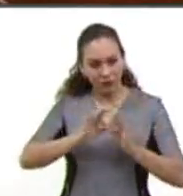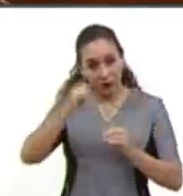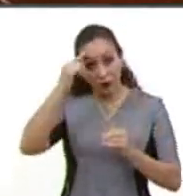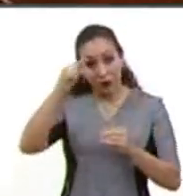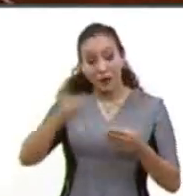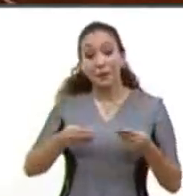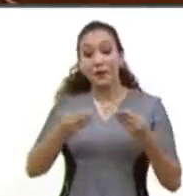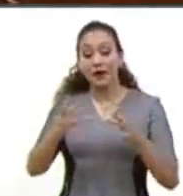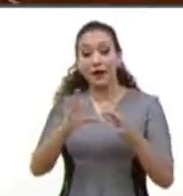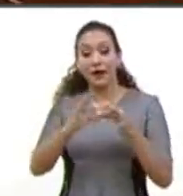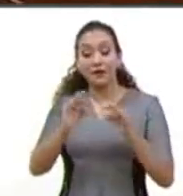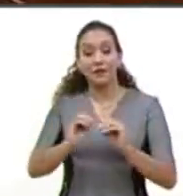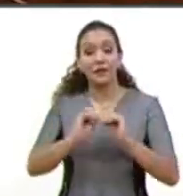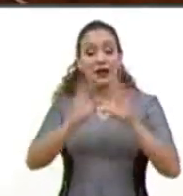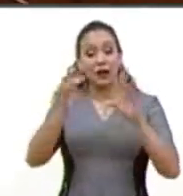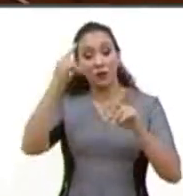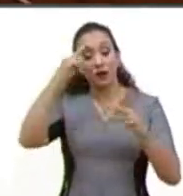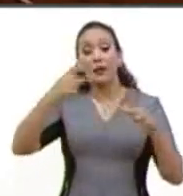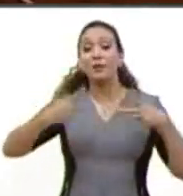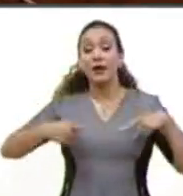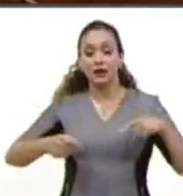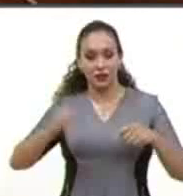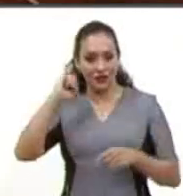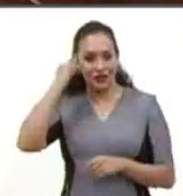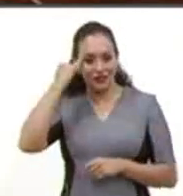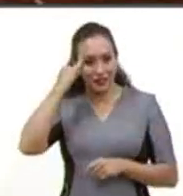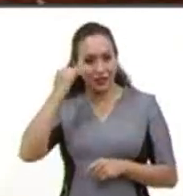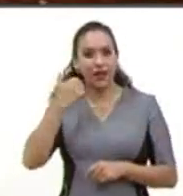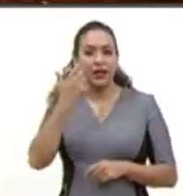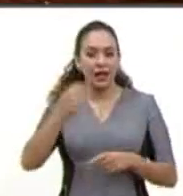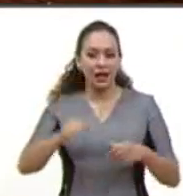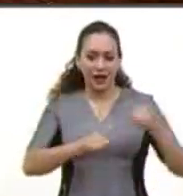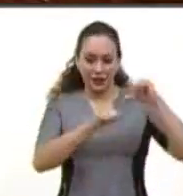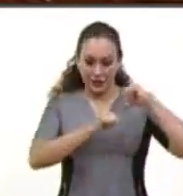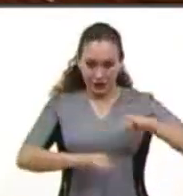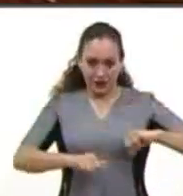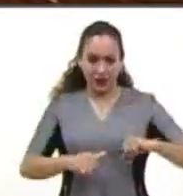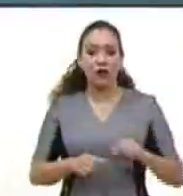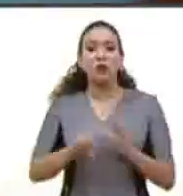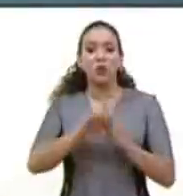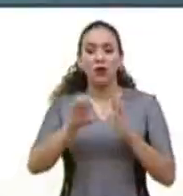de personas indígenas, al menos a las lenguas Huijaritari y Náhuatl.